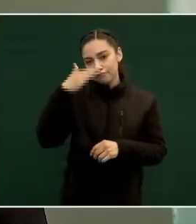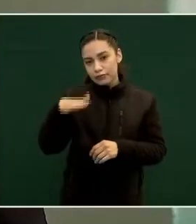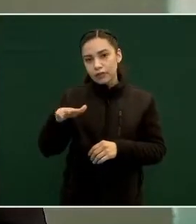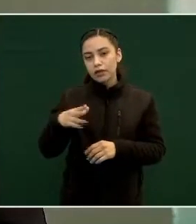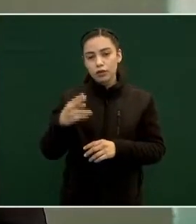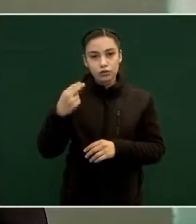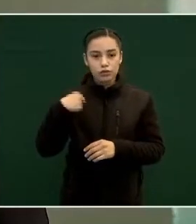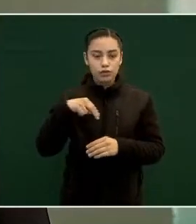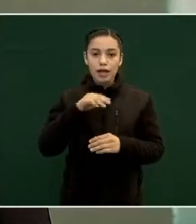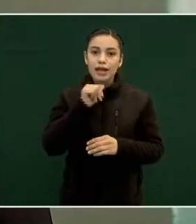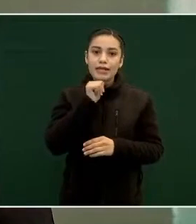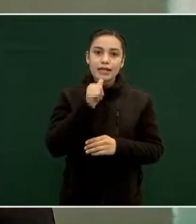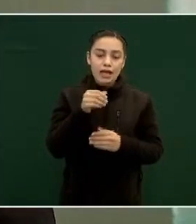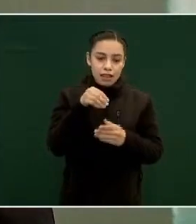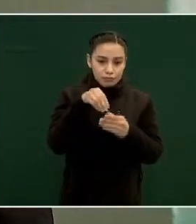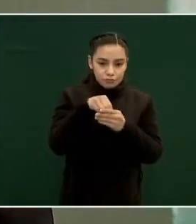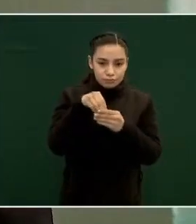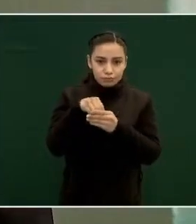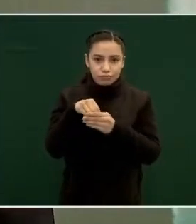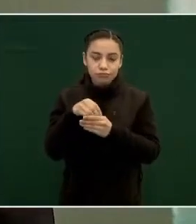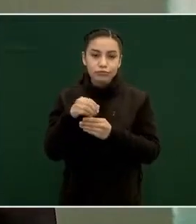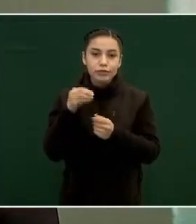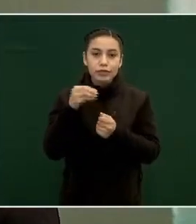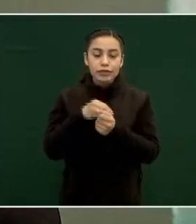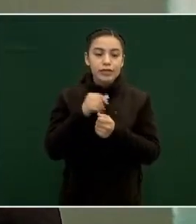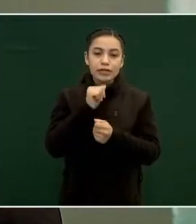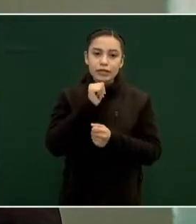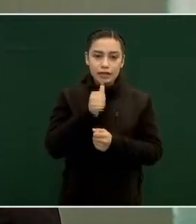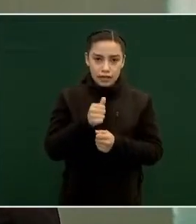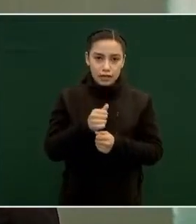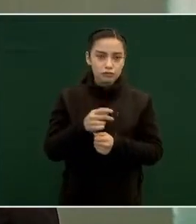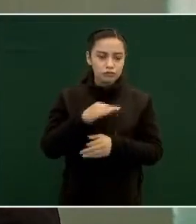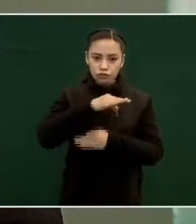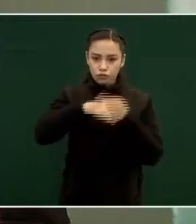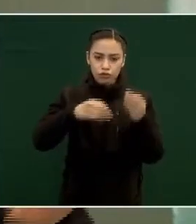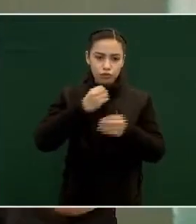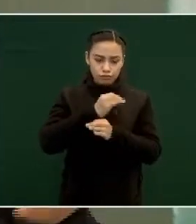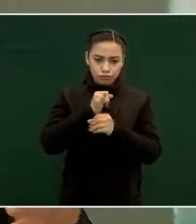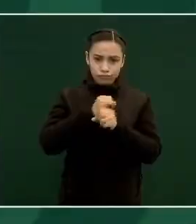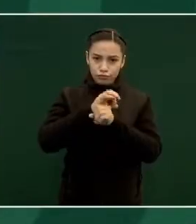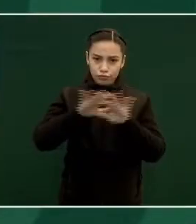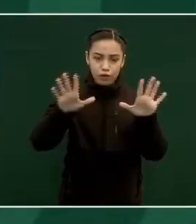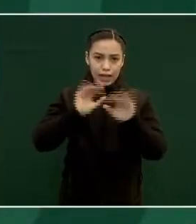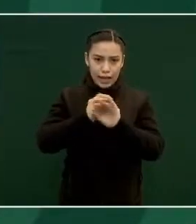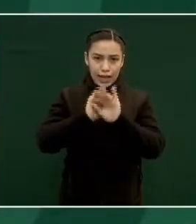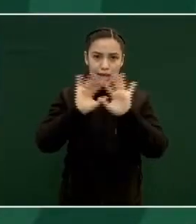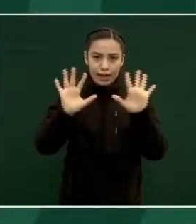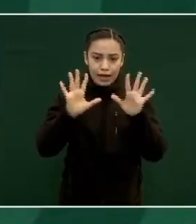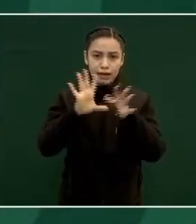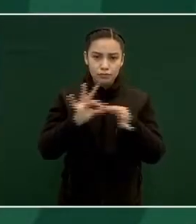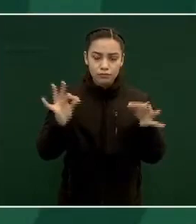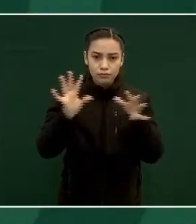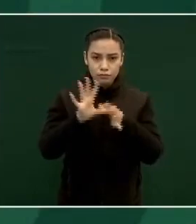decir todo, absolutamente. Pero ayuda mucho que